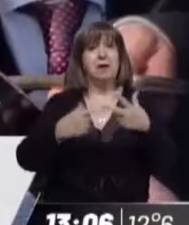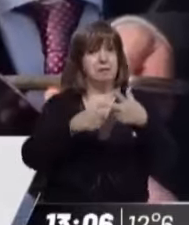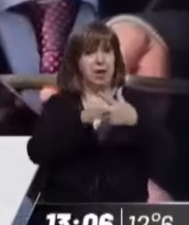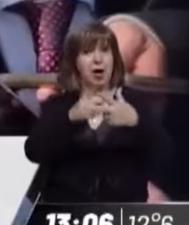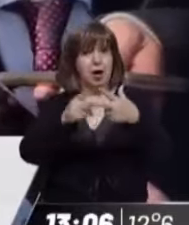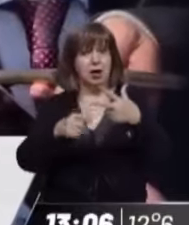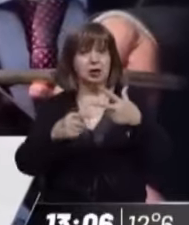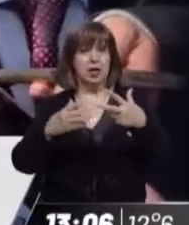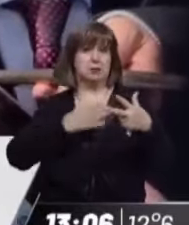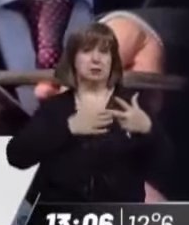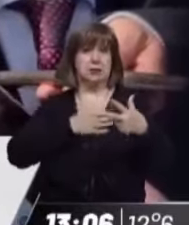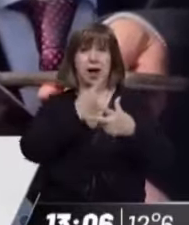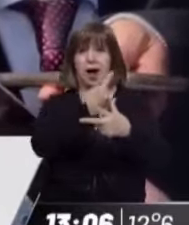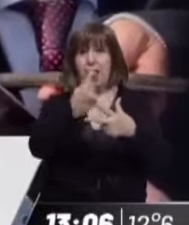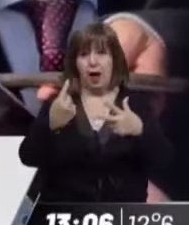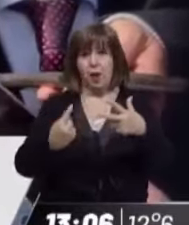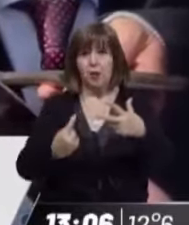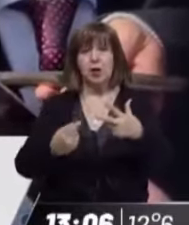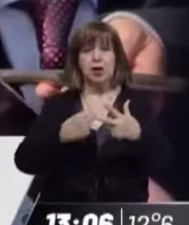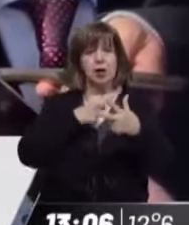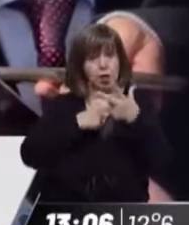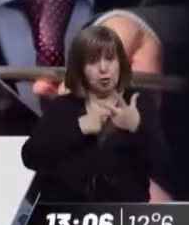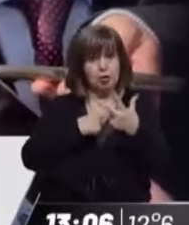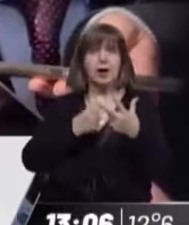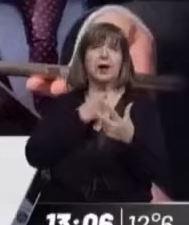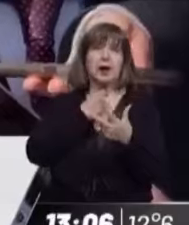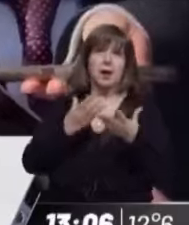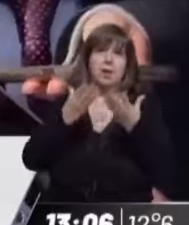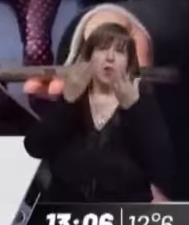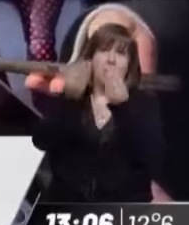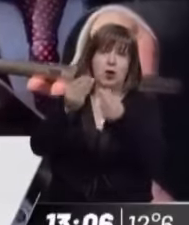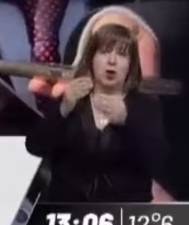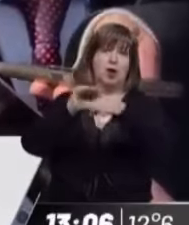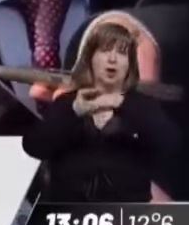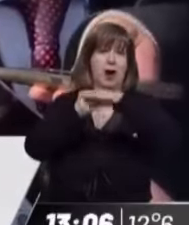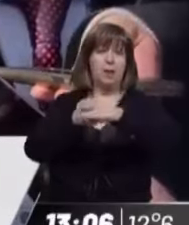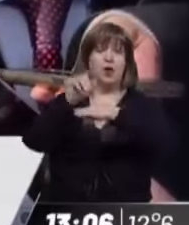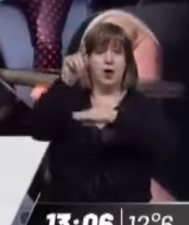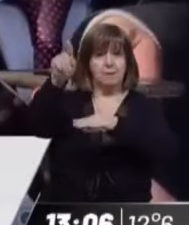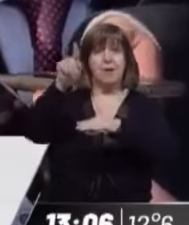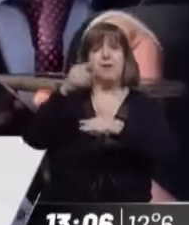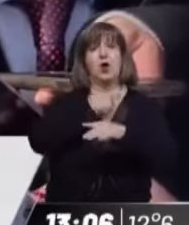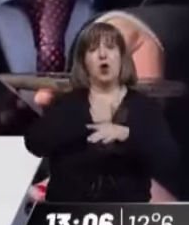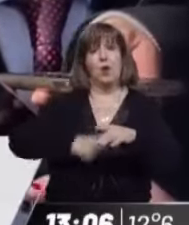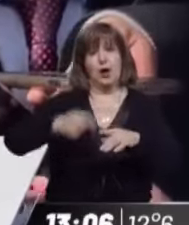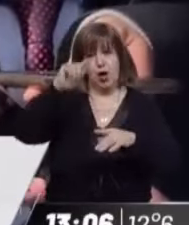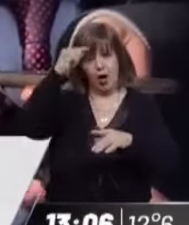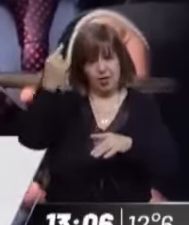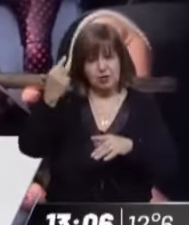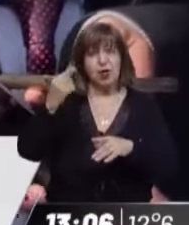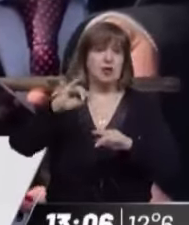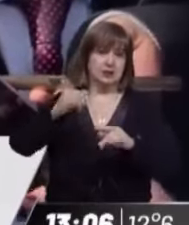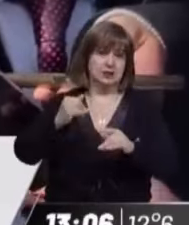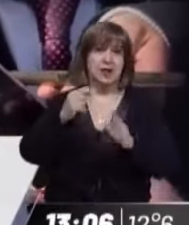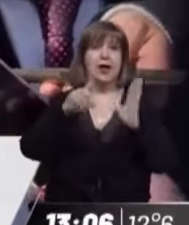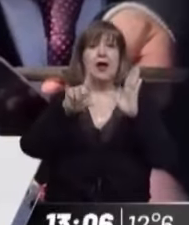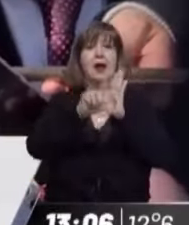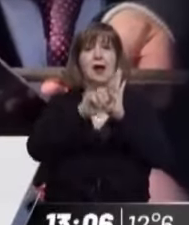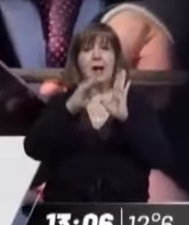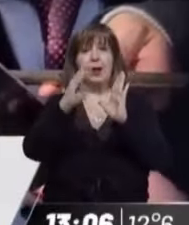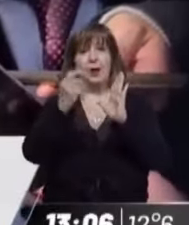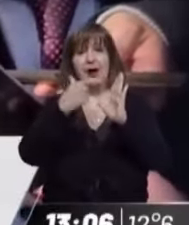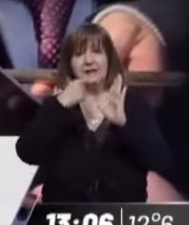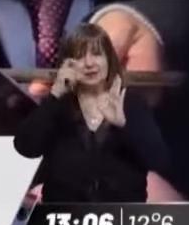nos estamos esforzando mucho en que el gobierno saque adelante no solo la ley base, sino que ordene el gobierno nacional la